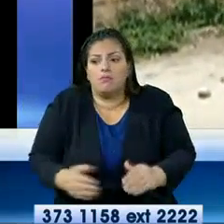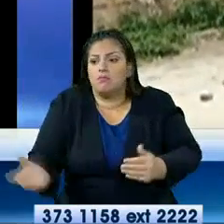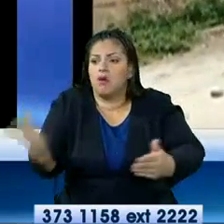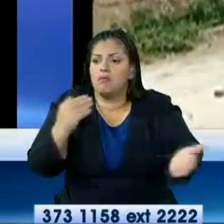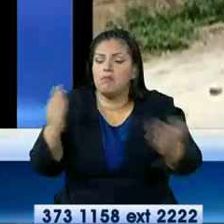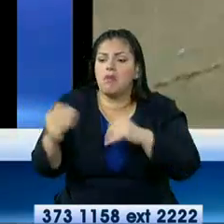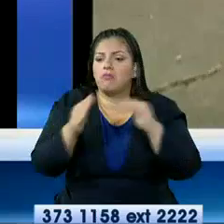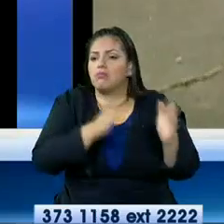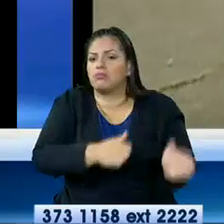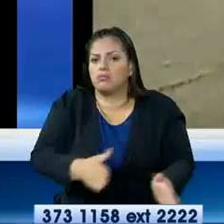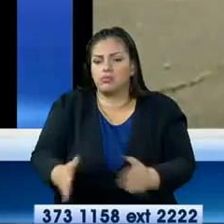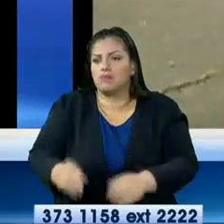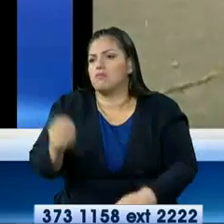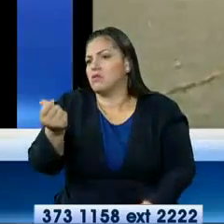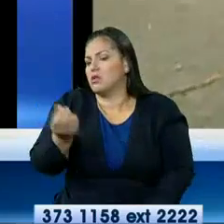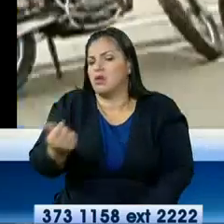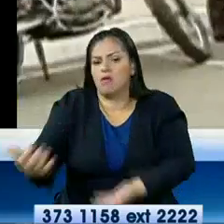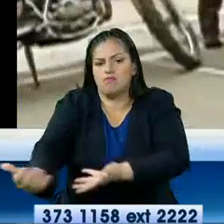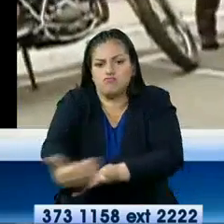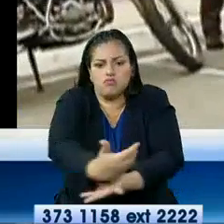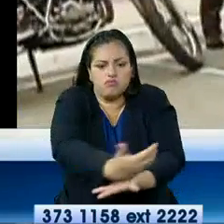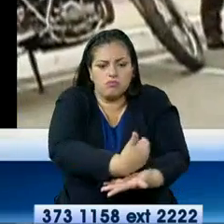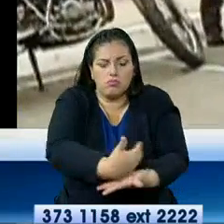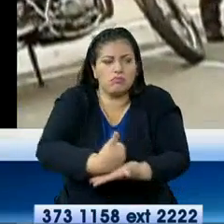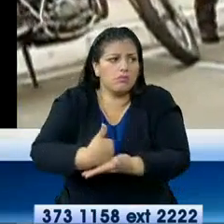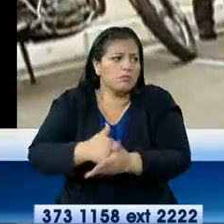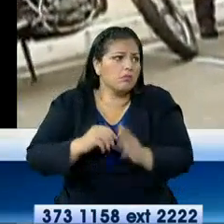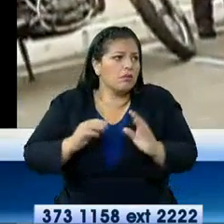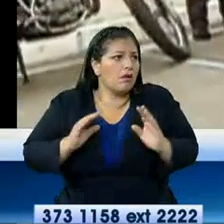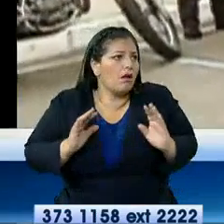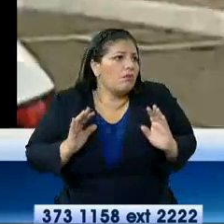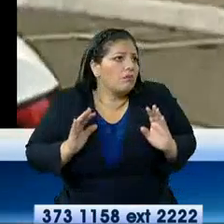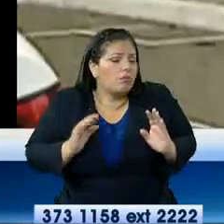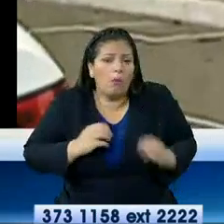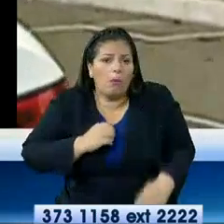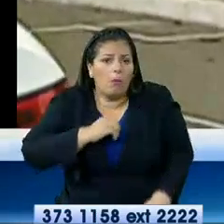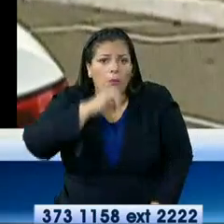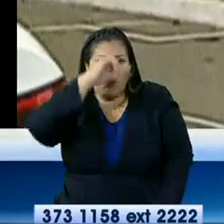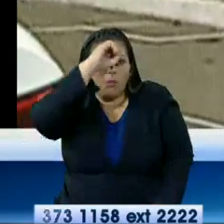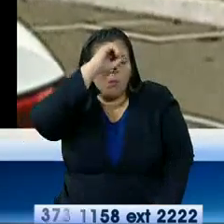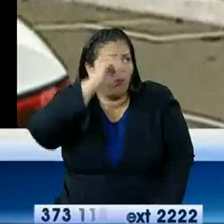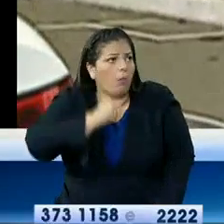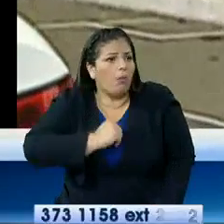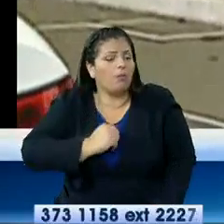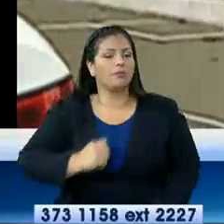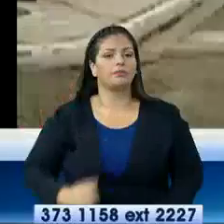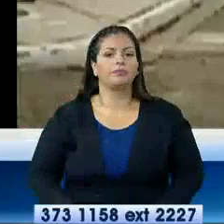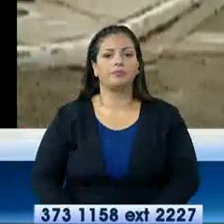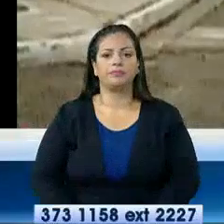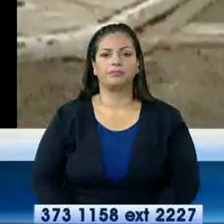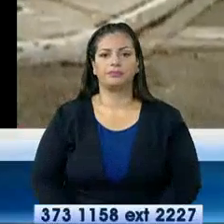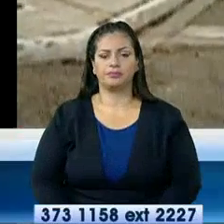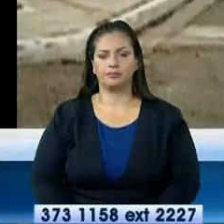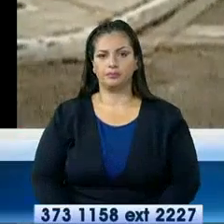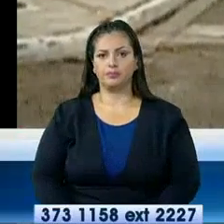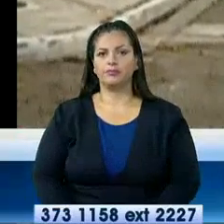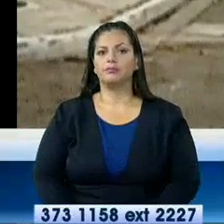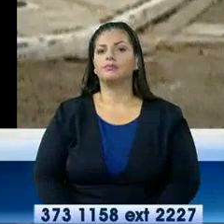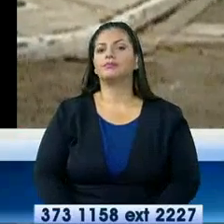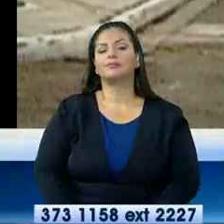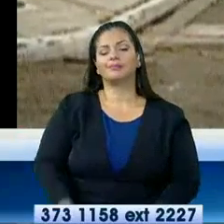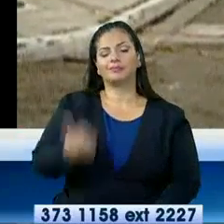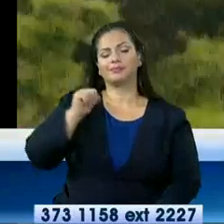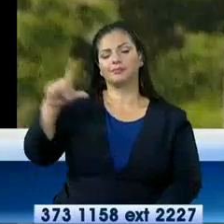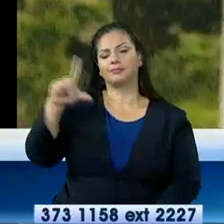fue autofinanciación, autogestión. No hubo más que fricciones verbales en el episodio que se suscitó hacia el mediodía de este